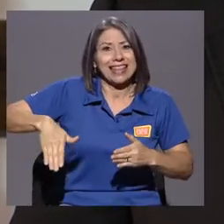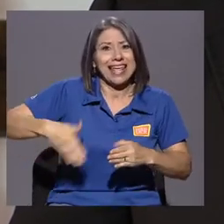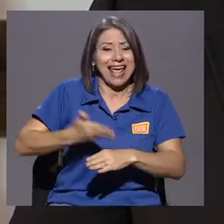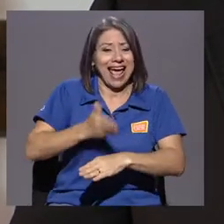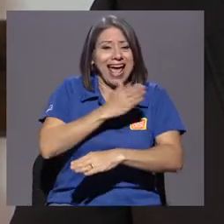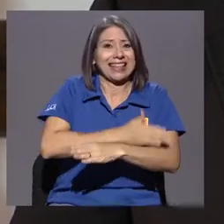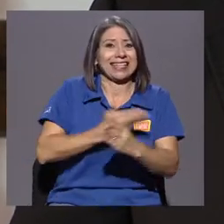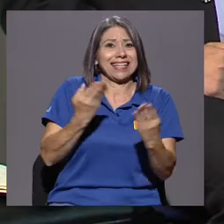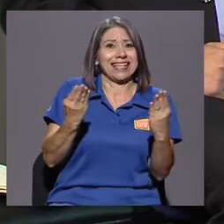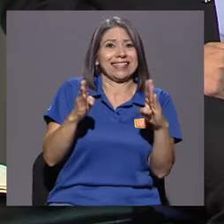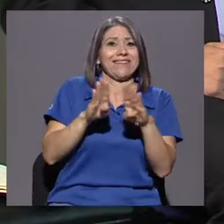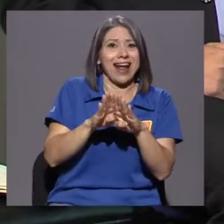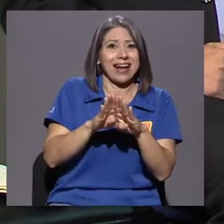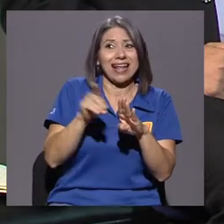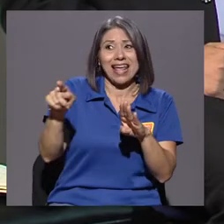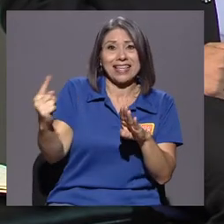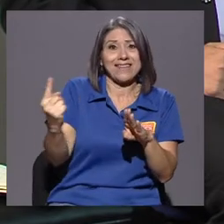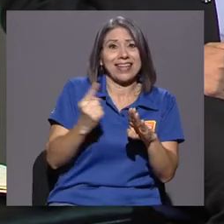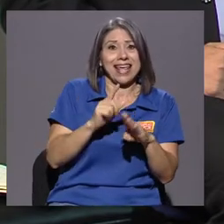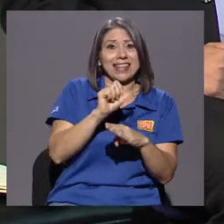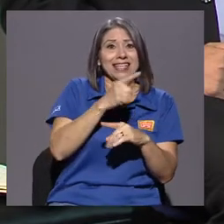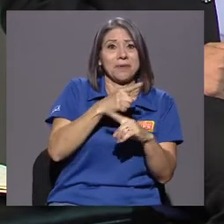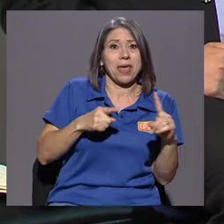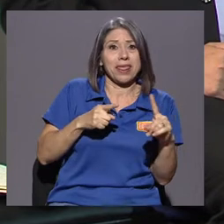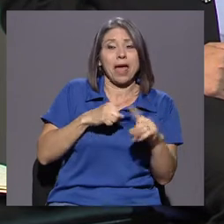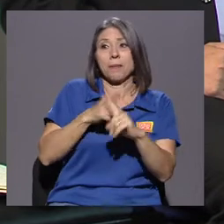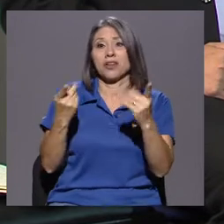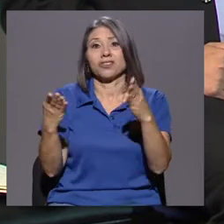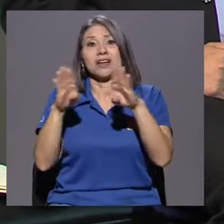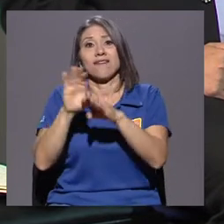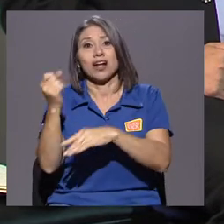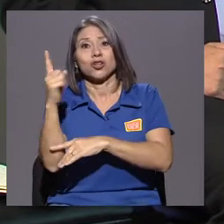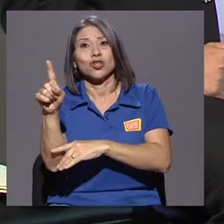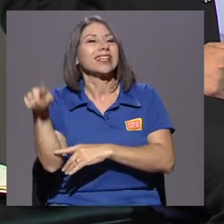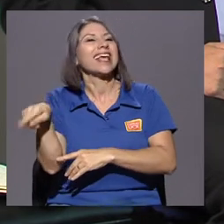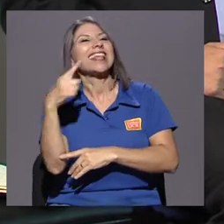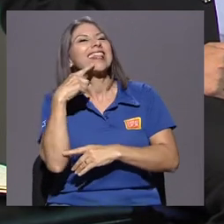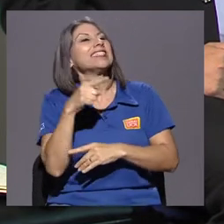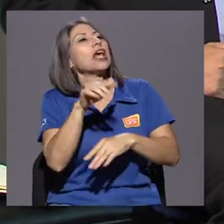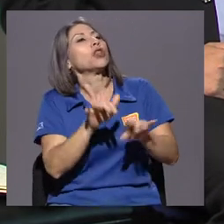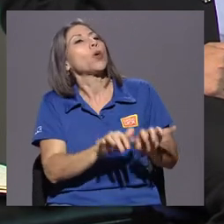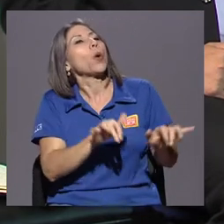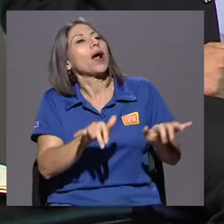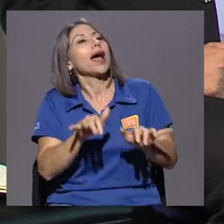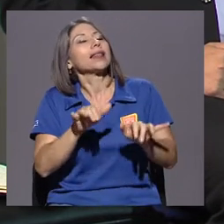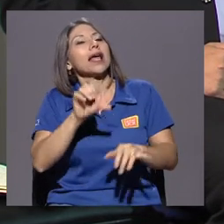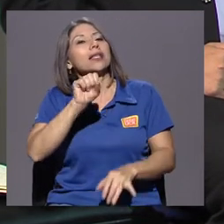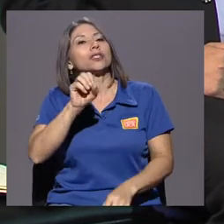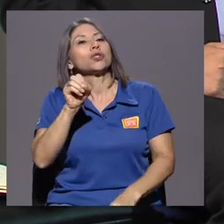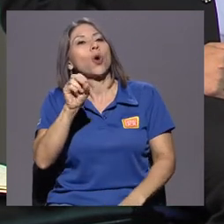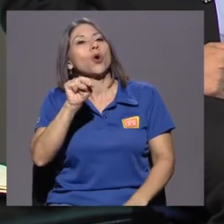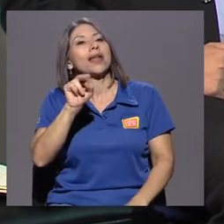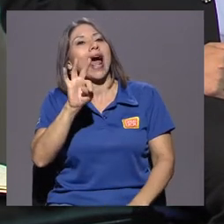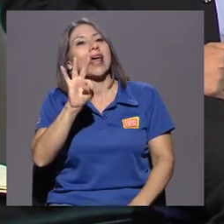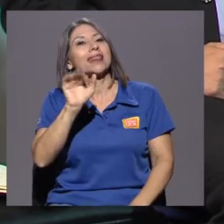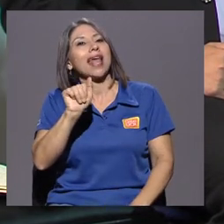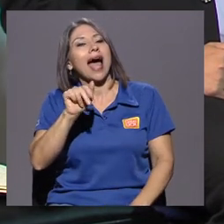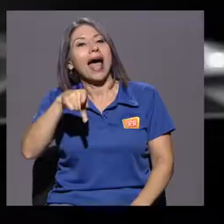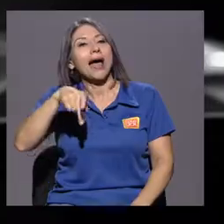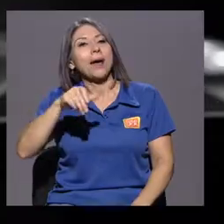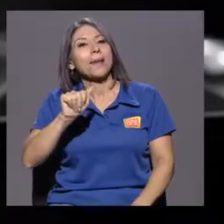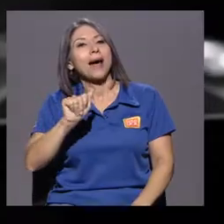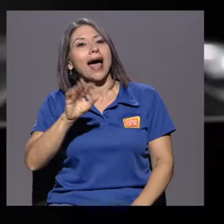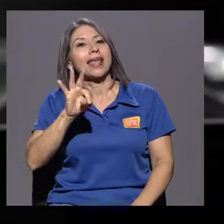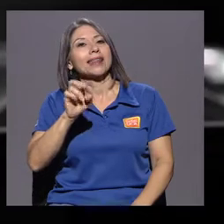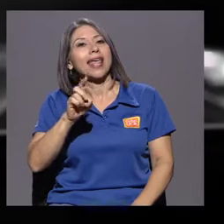cerraban a las once tócate una pieza toca de la sonata patética de beethoven y yo estaba estudiando la sonata patética de todo entonces siempre el tocaba